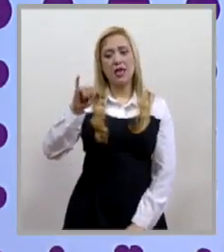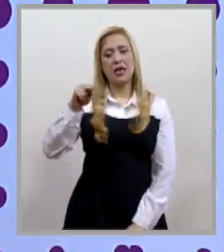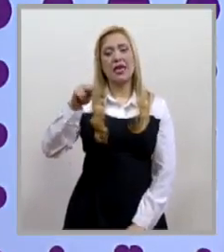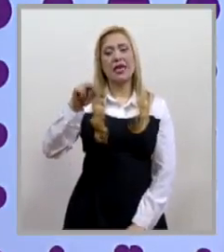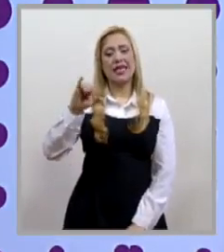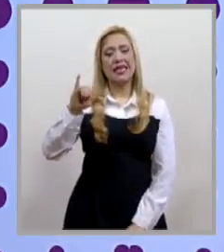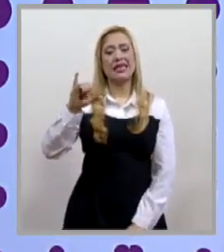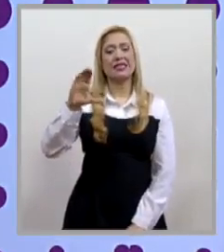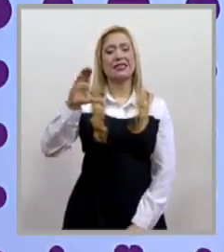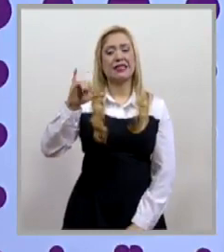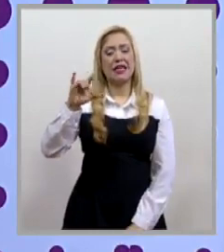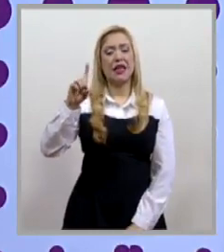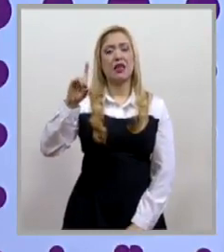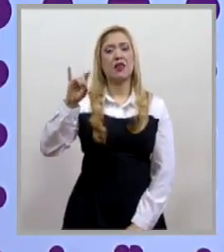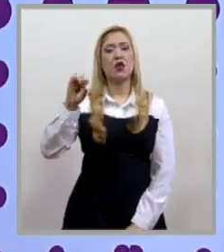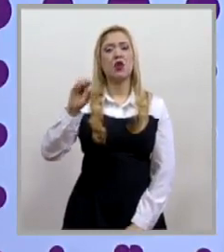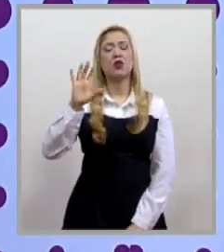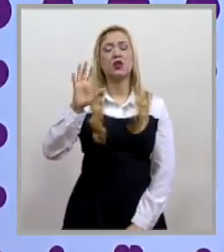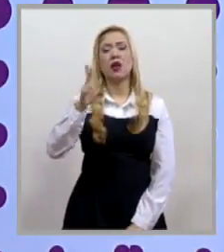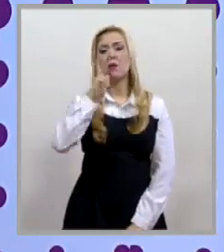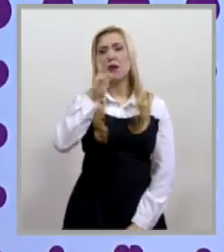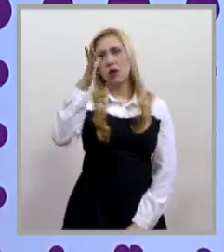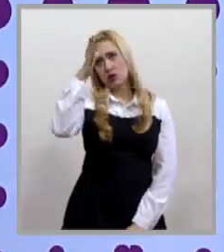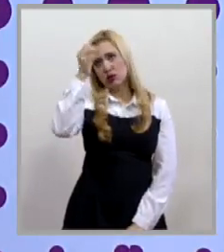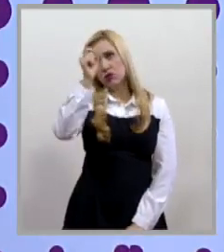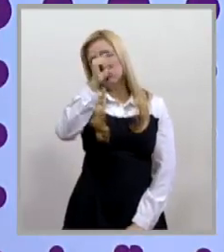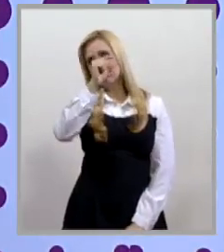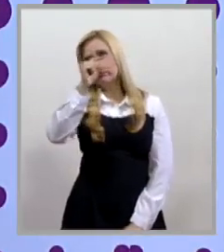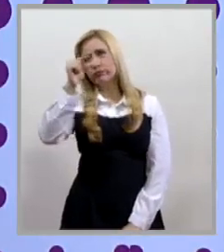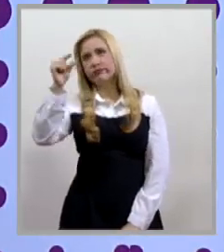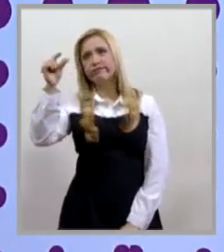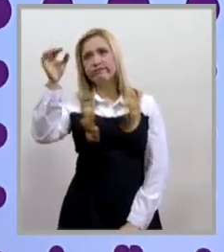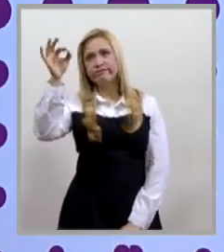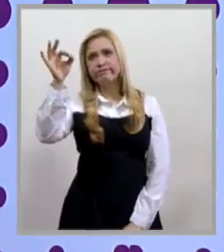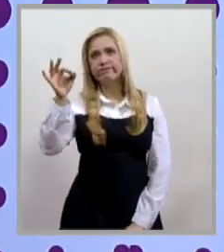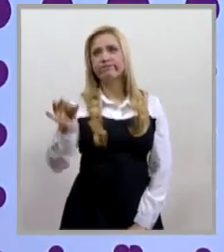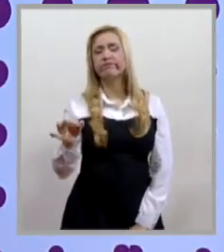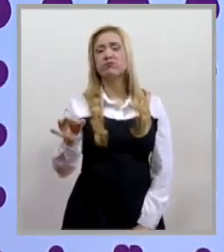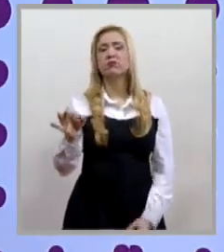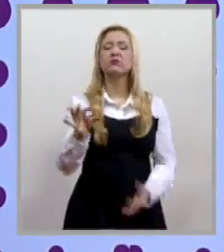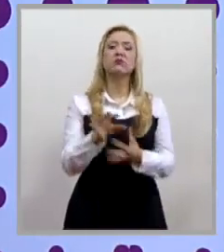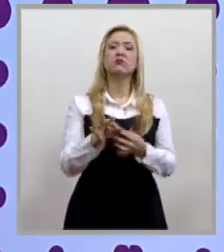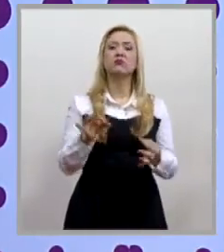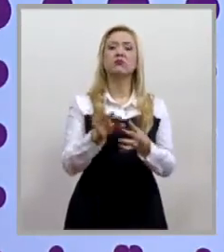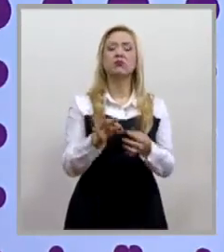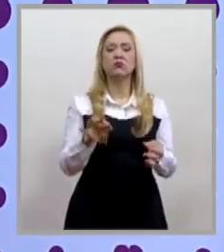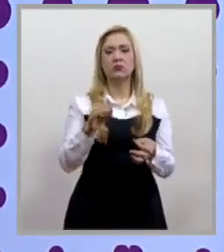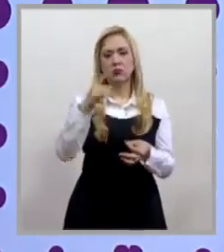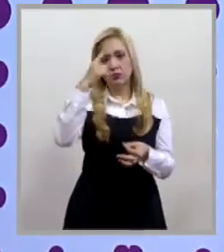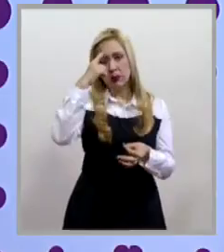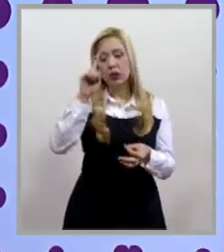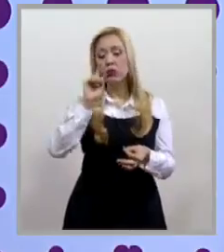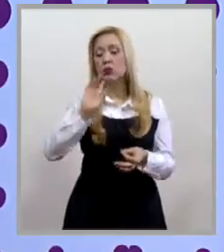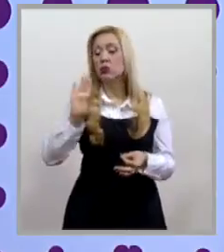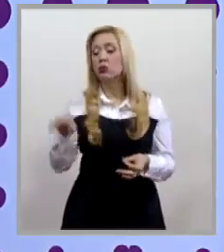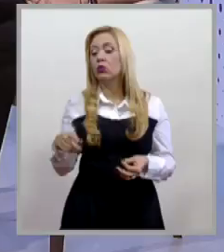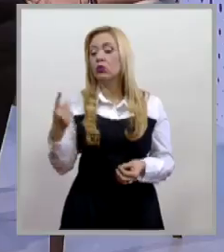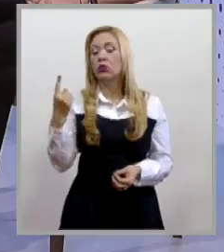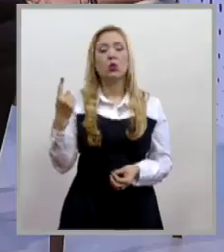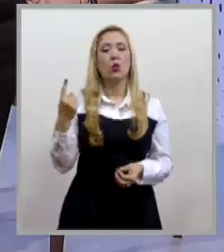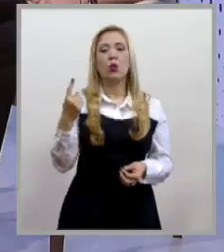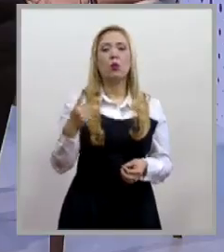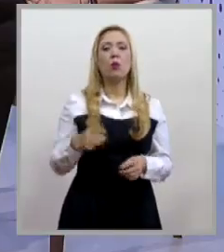como un concepto mucho más lleno, ya no exclusivamente para expresar la muerte de una